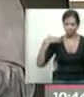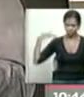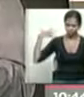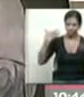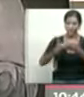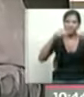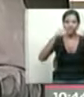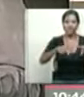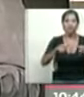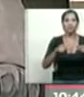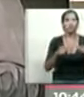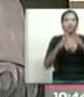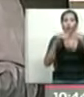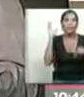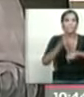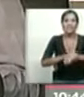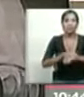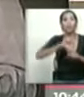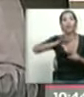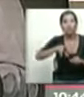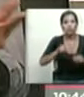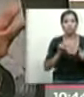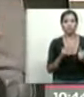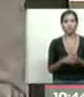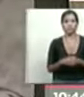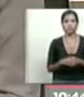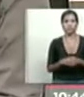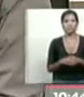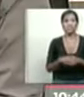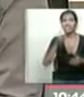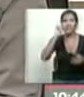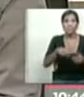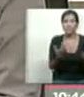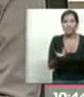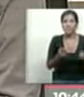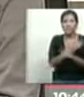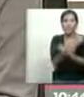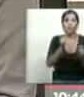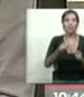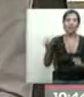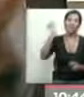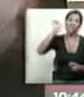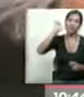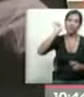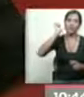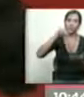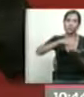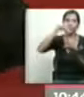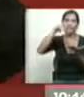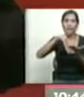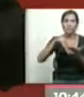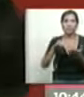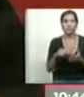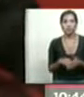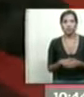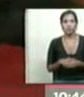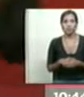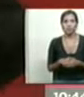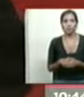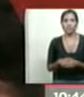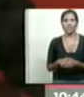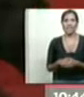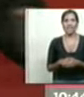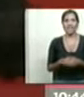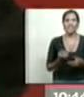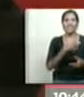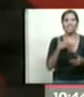Kuczynski, Toledo era peruano, sí, también terminó por allá borracho en Miami. El que se trató de colear en